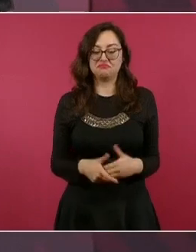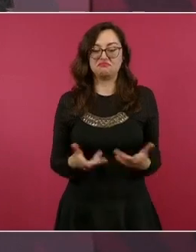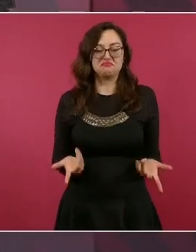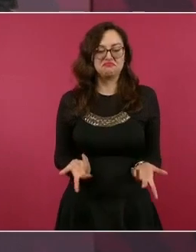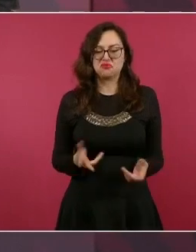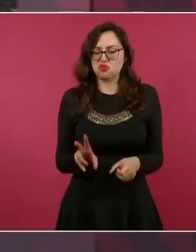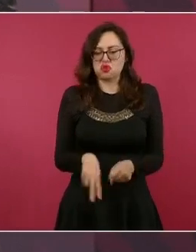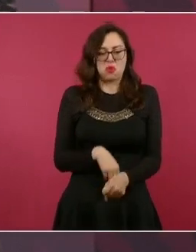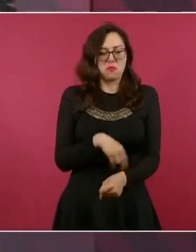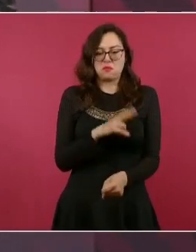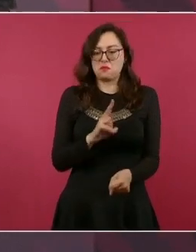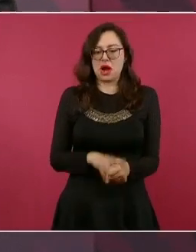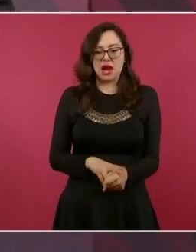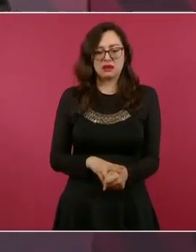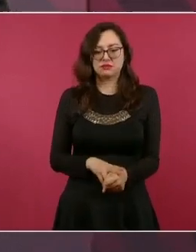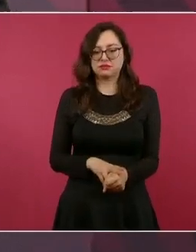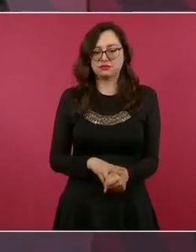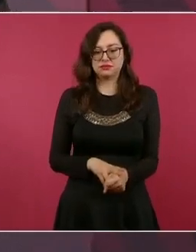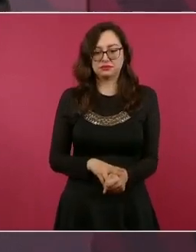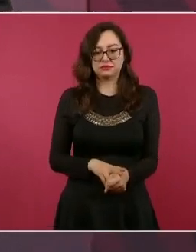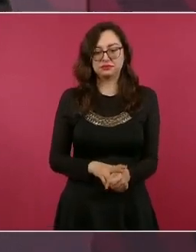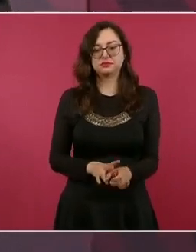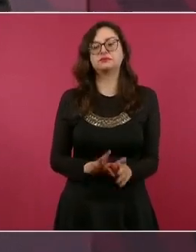Entonces, yo lo que